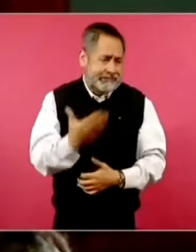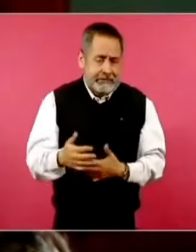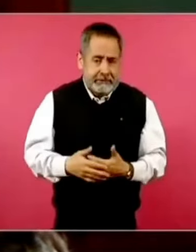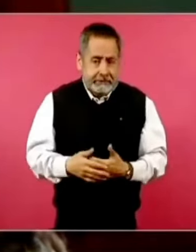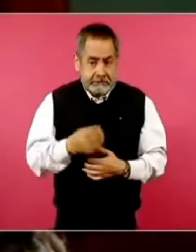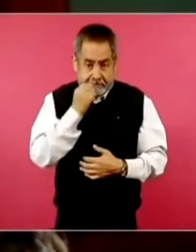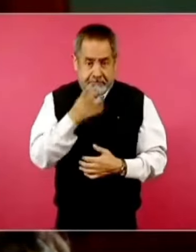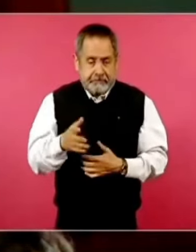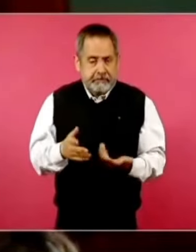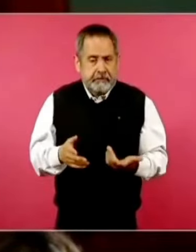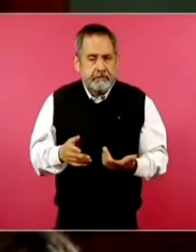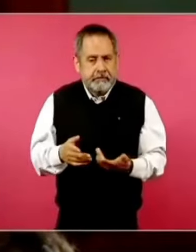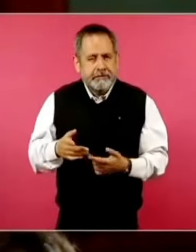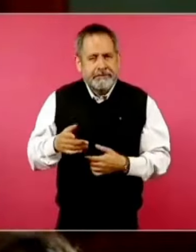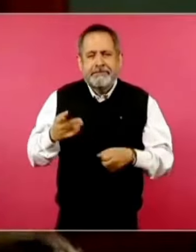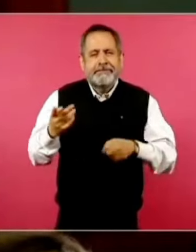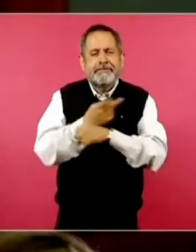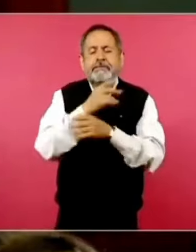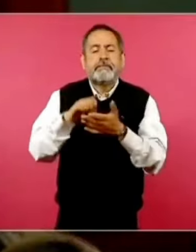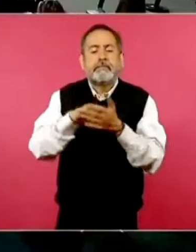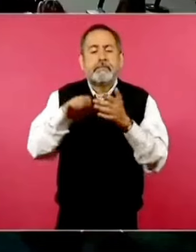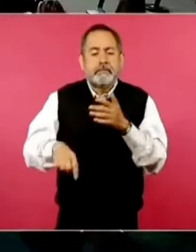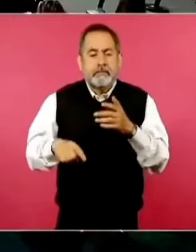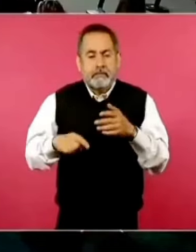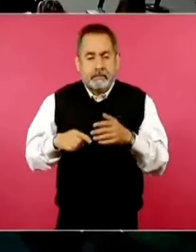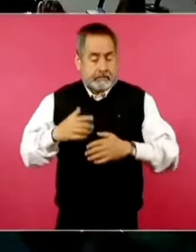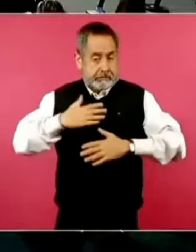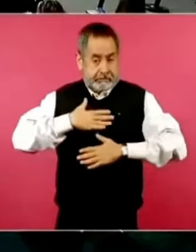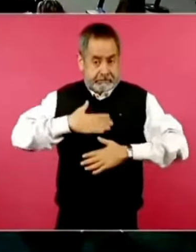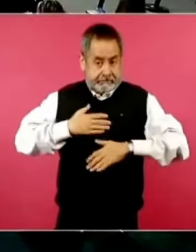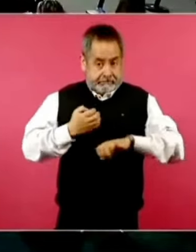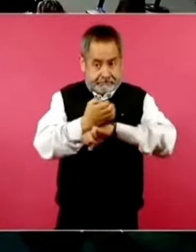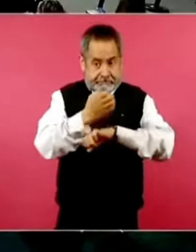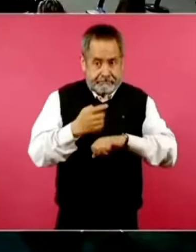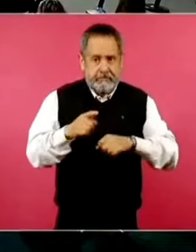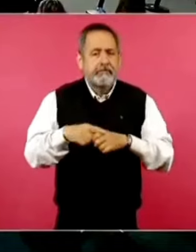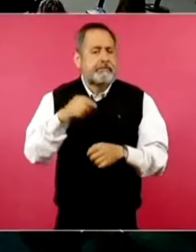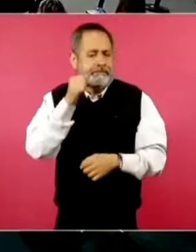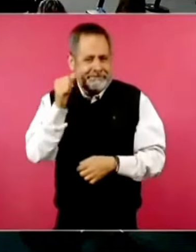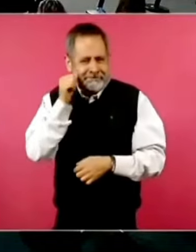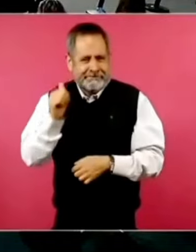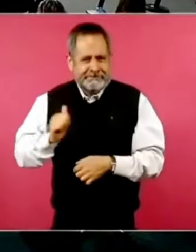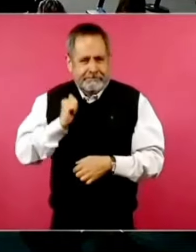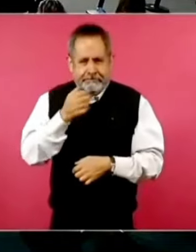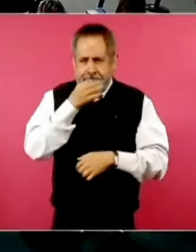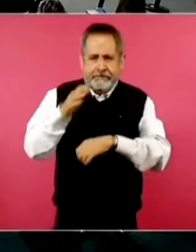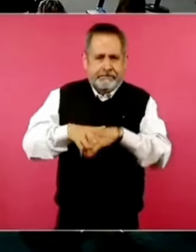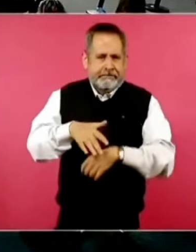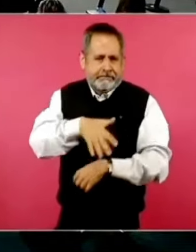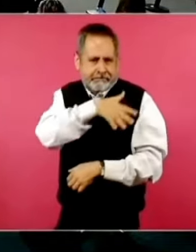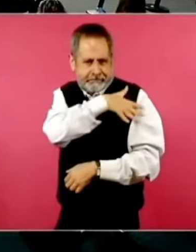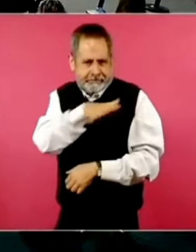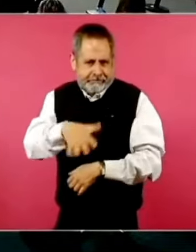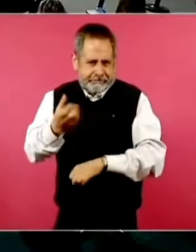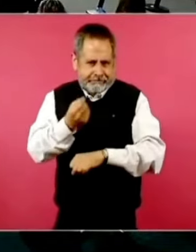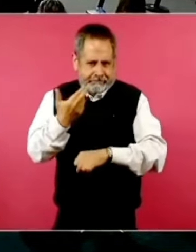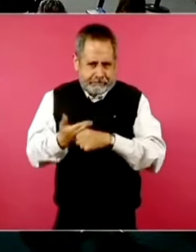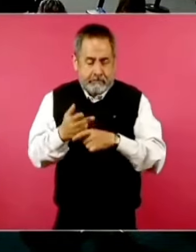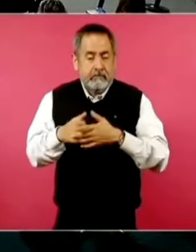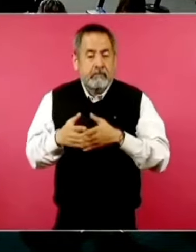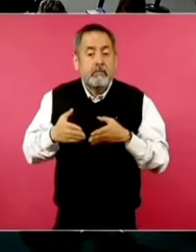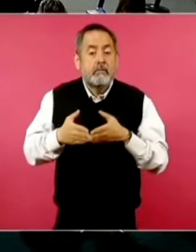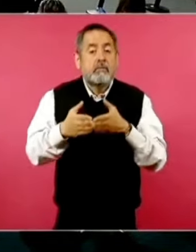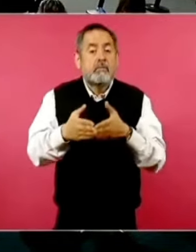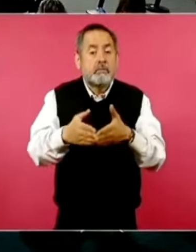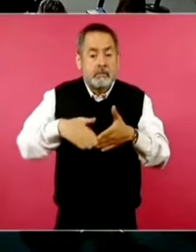nivel también de lo que está ocurriendo, por ejemplo, en mi estado. Yo le quería comentar ayer, aprovechando que estaba aquí el almirante secretario, que pues el puerto de Guaymas